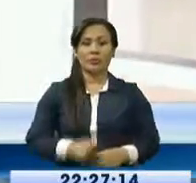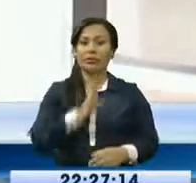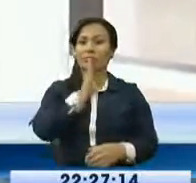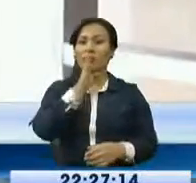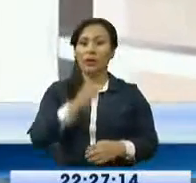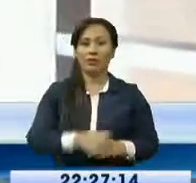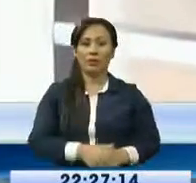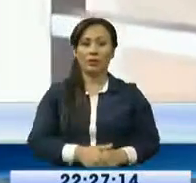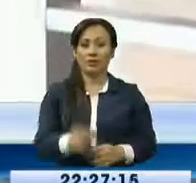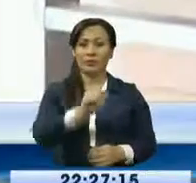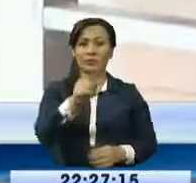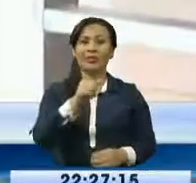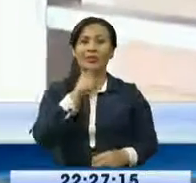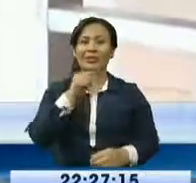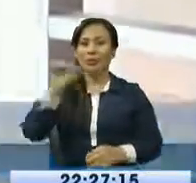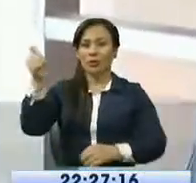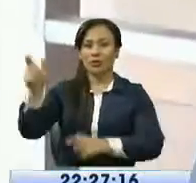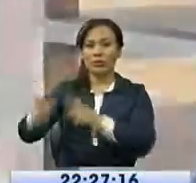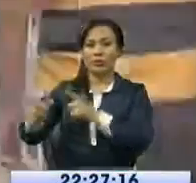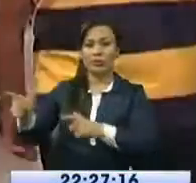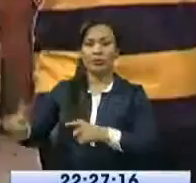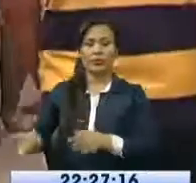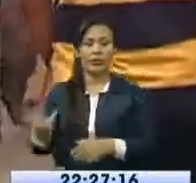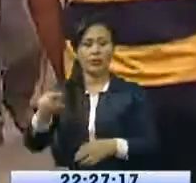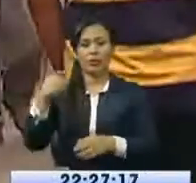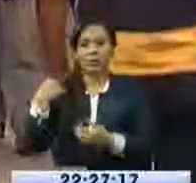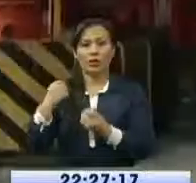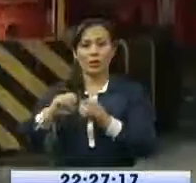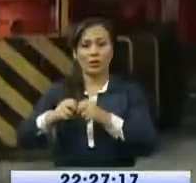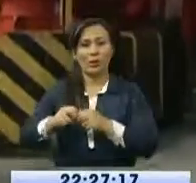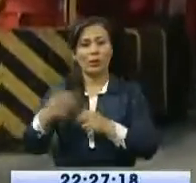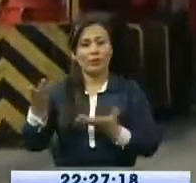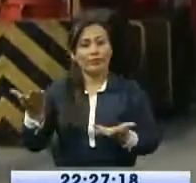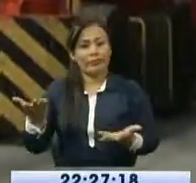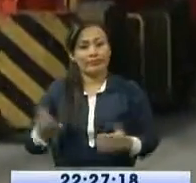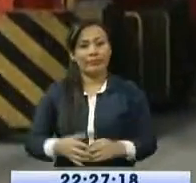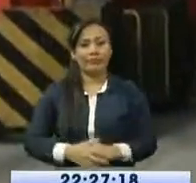la típica, a los que ni siquiera se mojan la punta de los zapatos. Informó Marcela Maquilón.